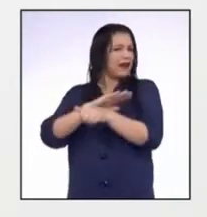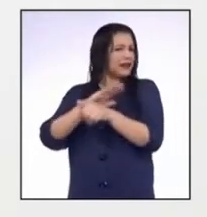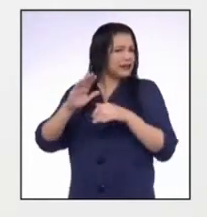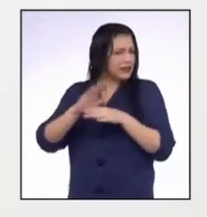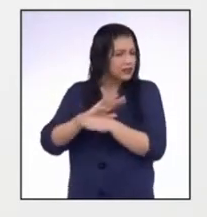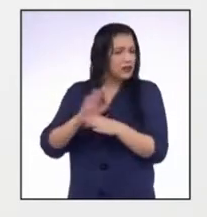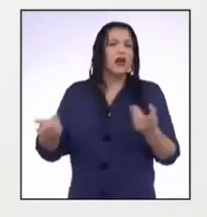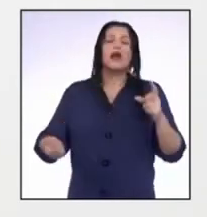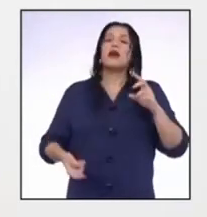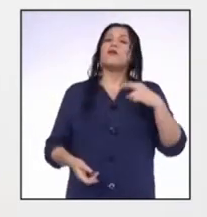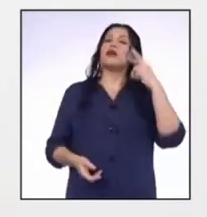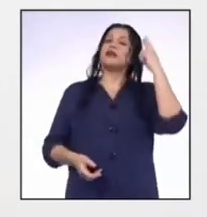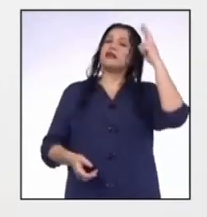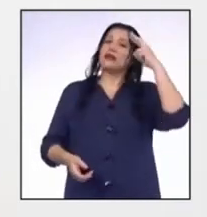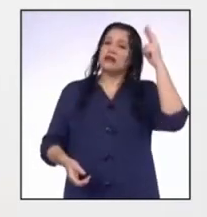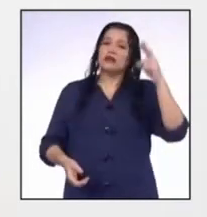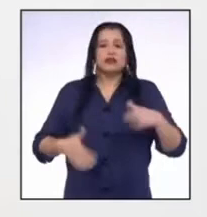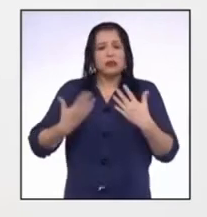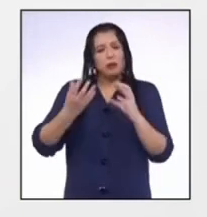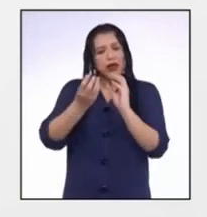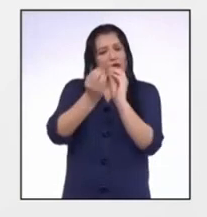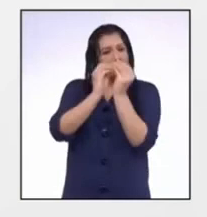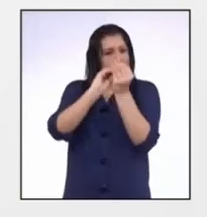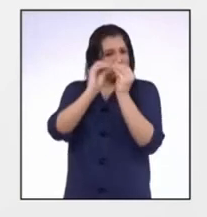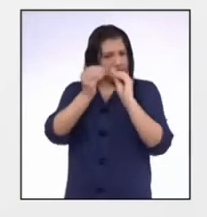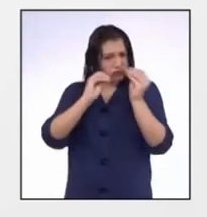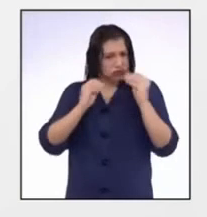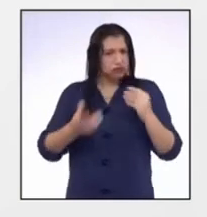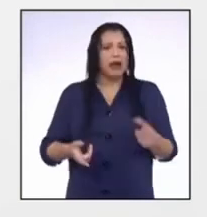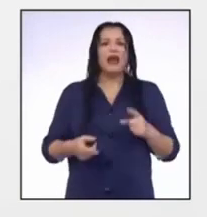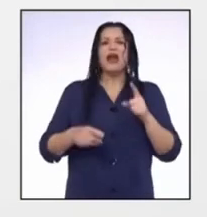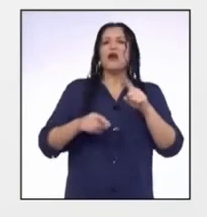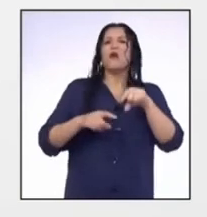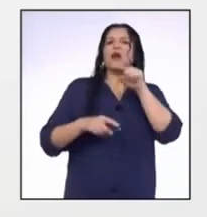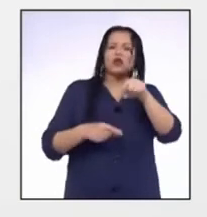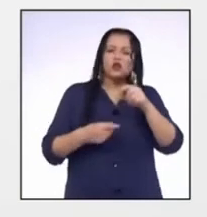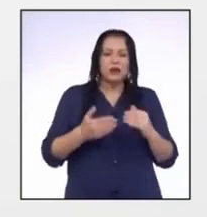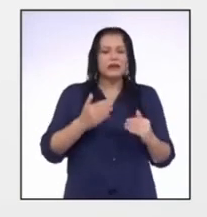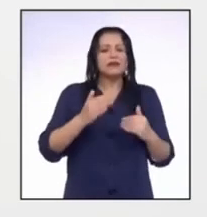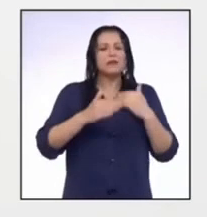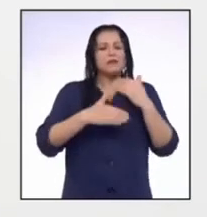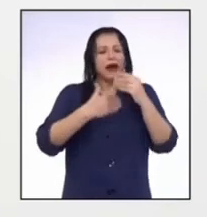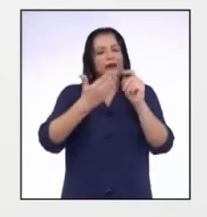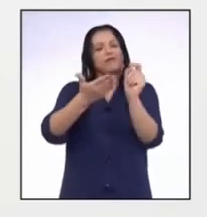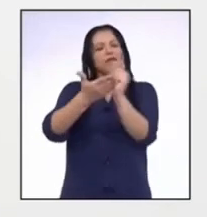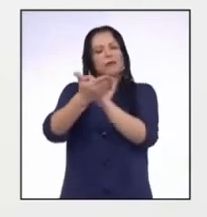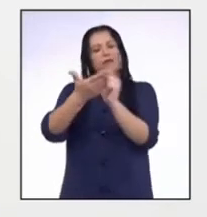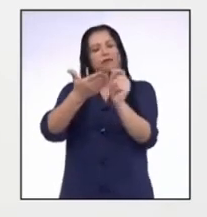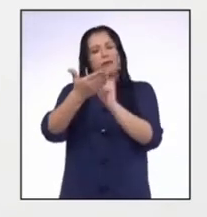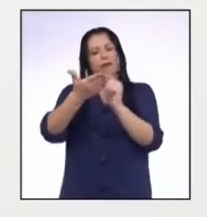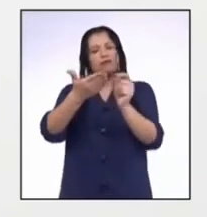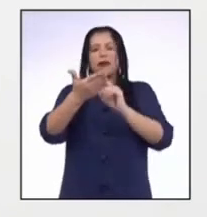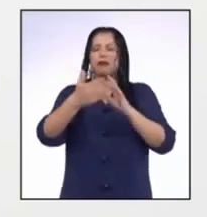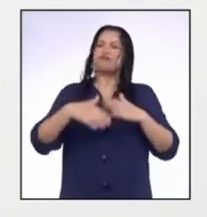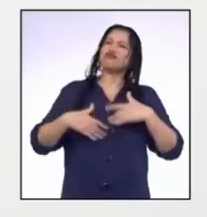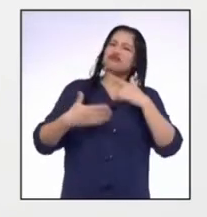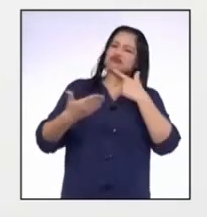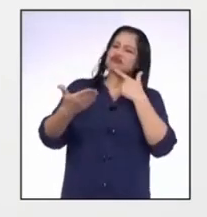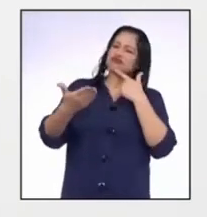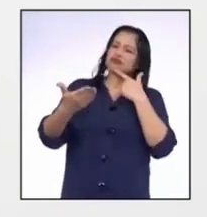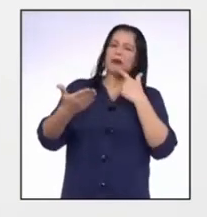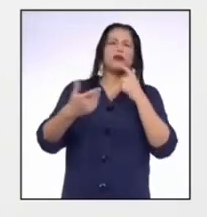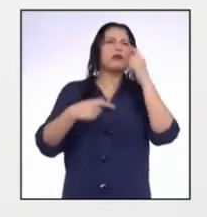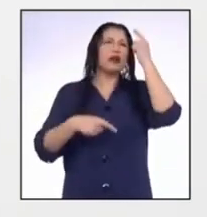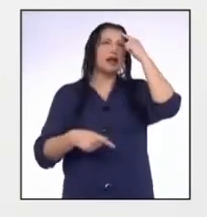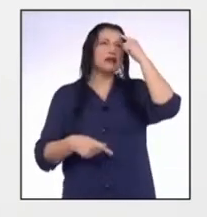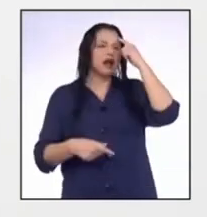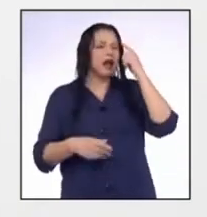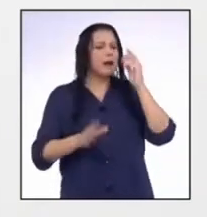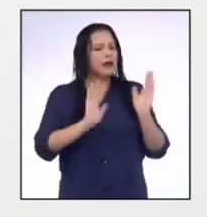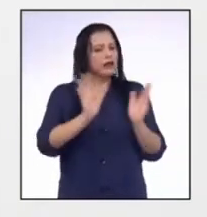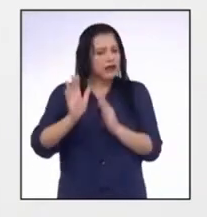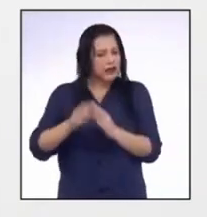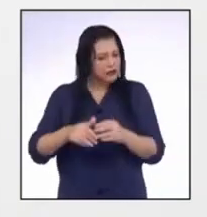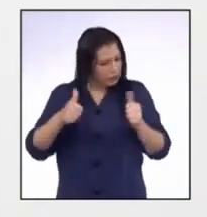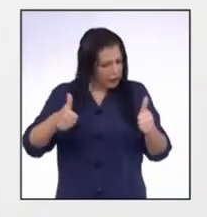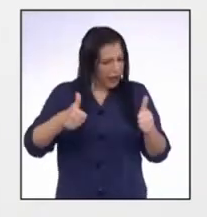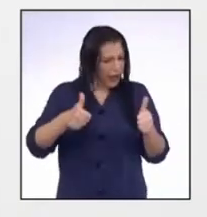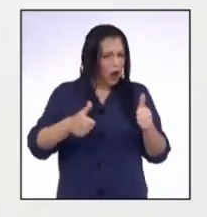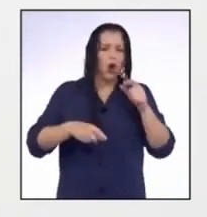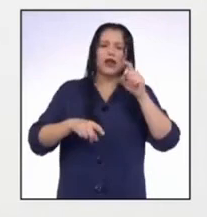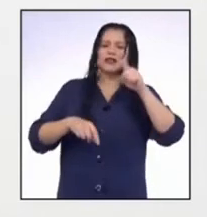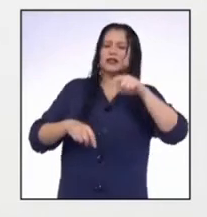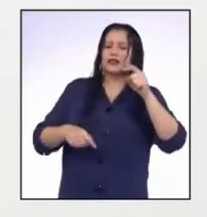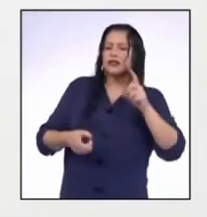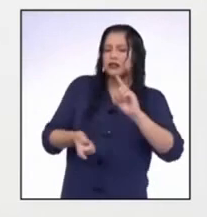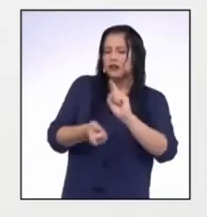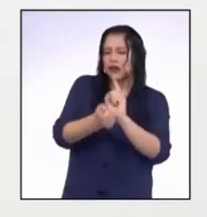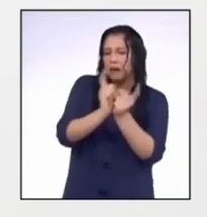lo tanto, son modificables. A medida que vayas avanzando en la redacción, verás si la planificación hecha es la correcta